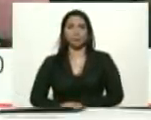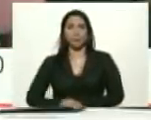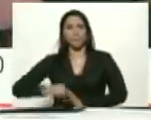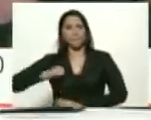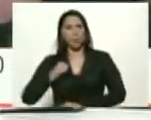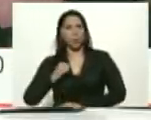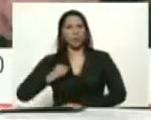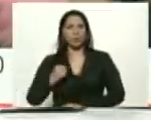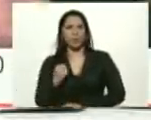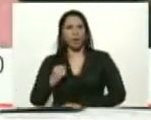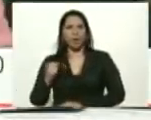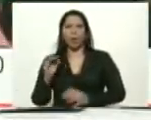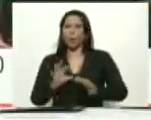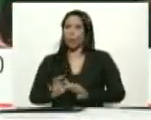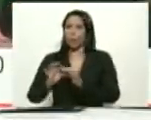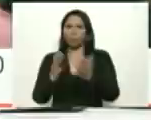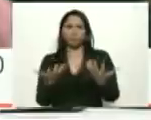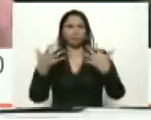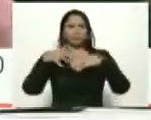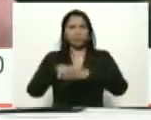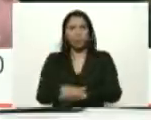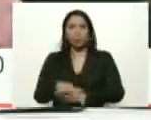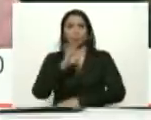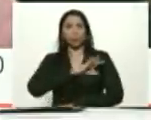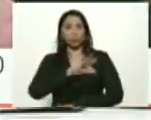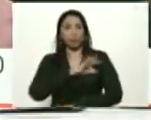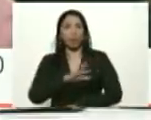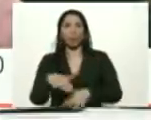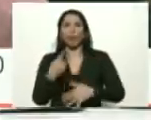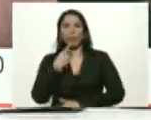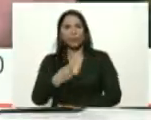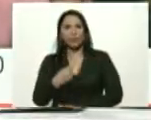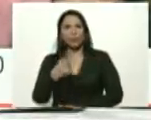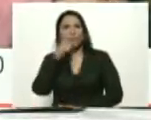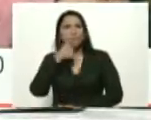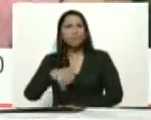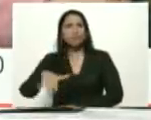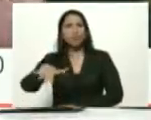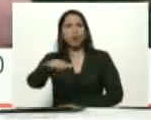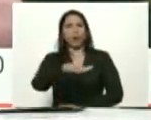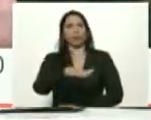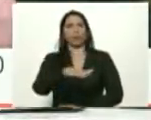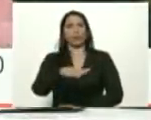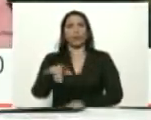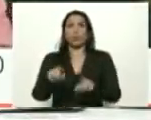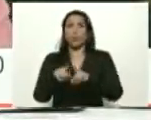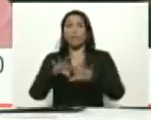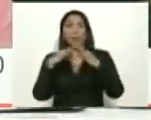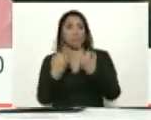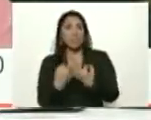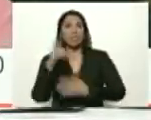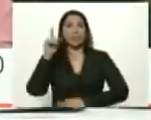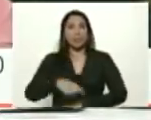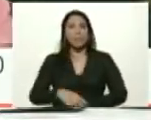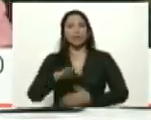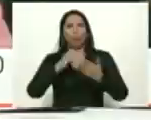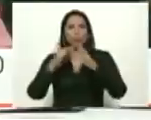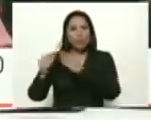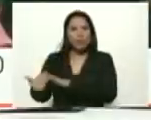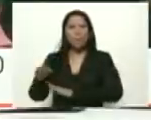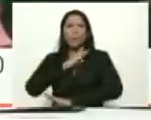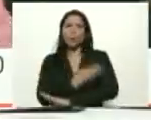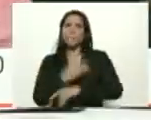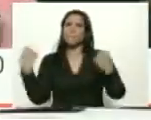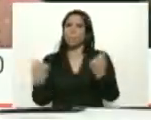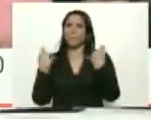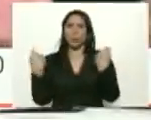Cívico-Militar-Policial, la unión de la sociedad. Cuando digo cívico, digo pueblo, digo familias, digo comunidades, digo poder